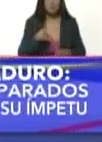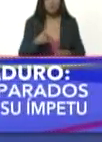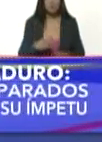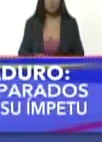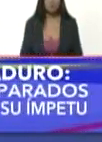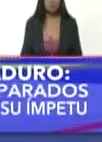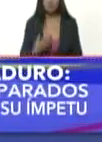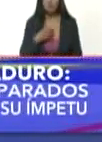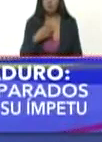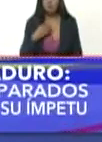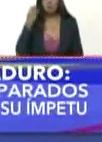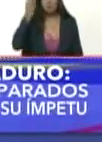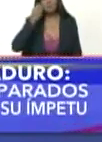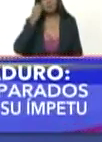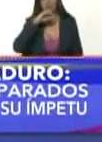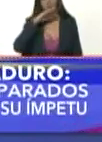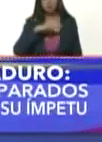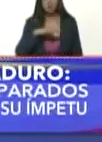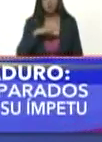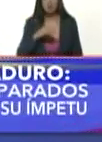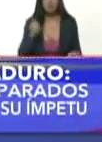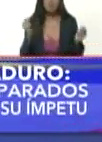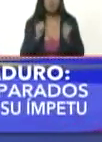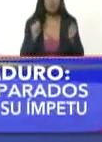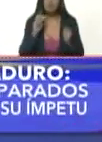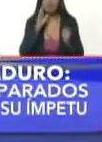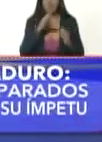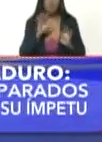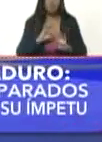No podemos analizar la historia jamás en frío,